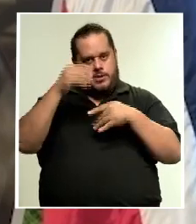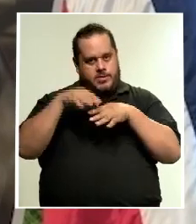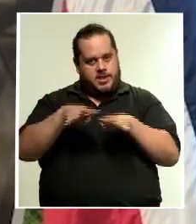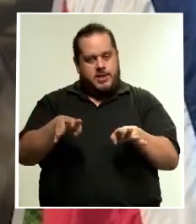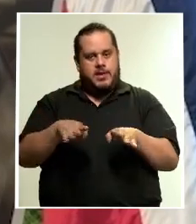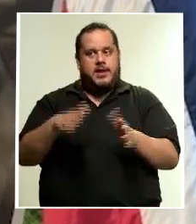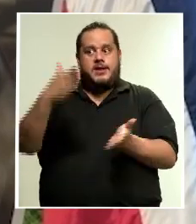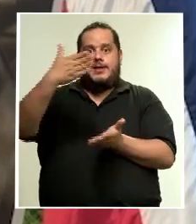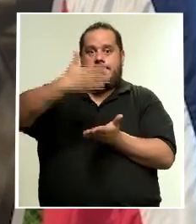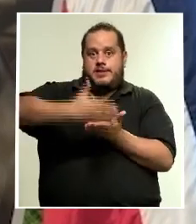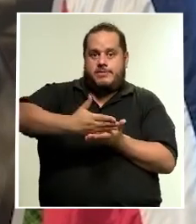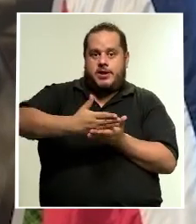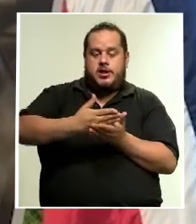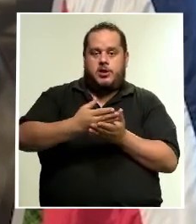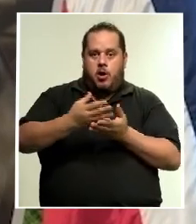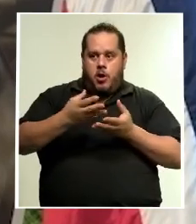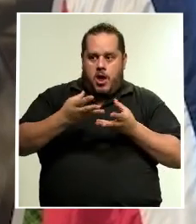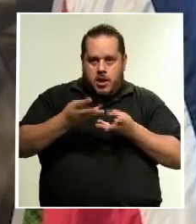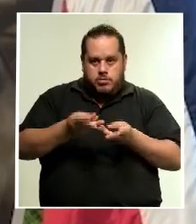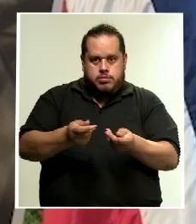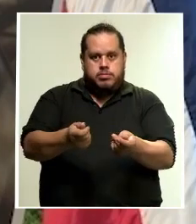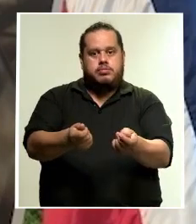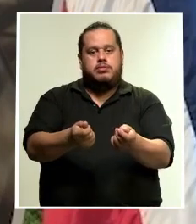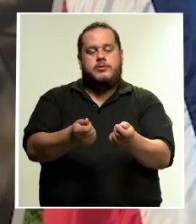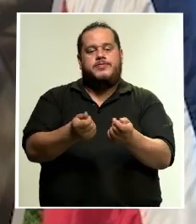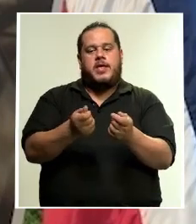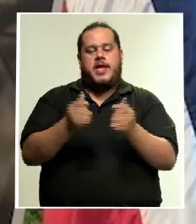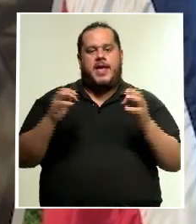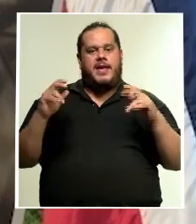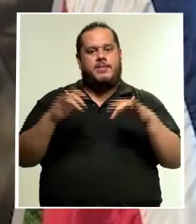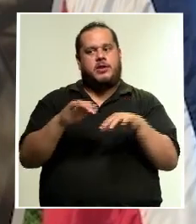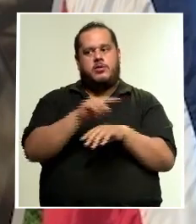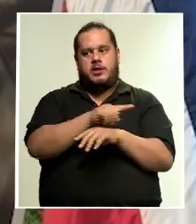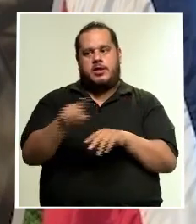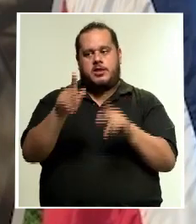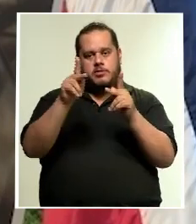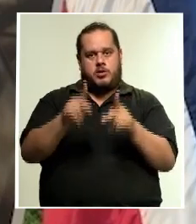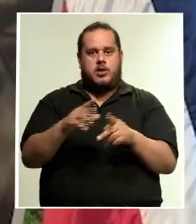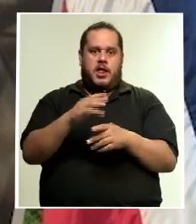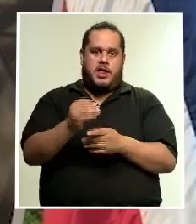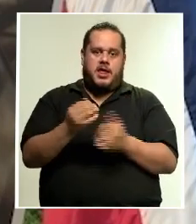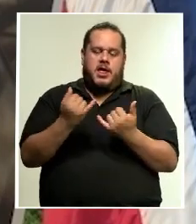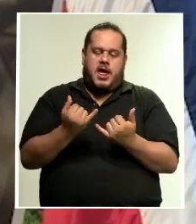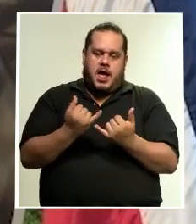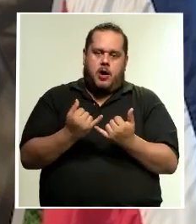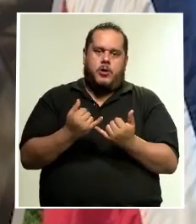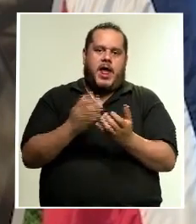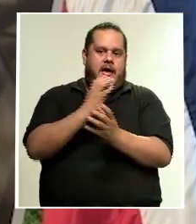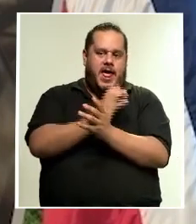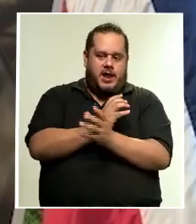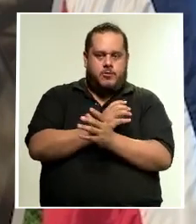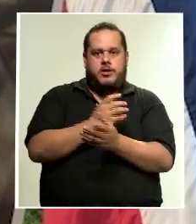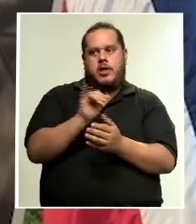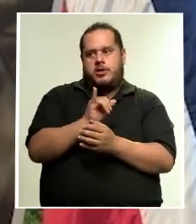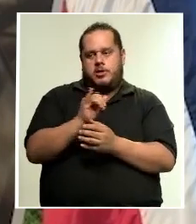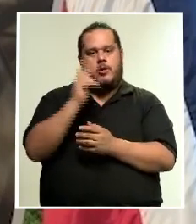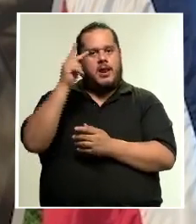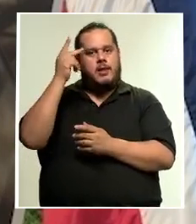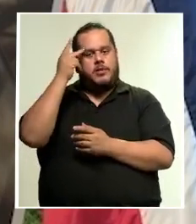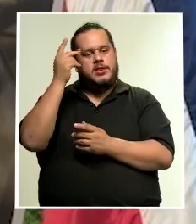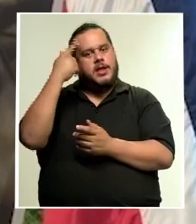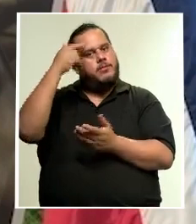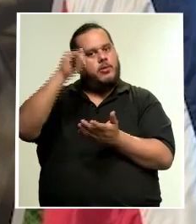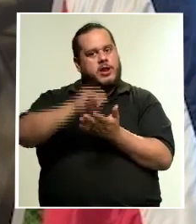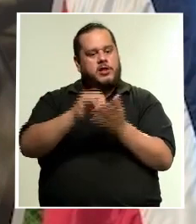paralizó el flujo migratorio de estas personas, y la contención será en este momento la política, pero es por eso que se reúnen para